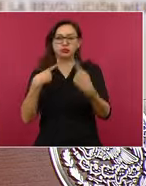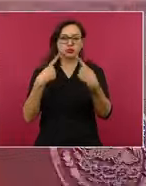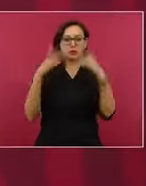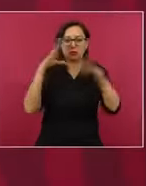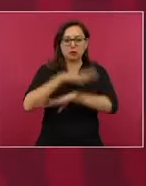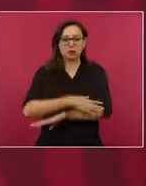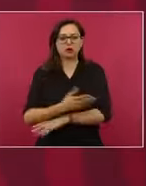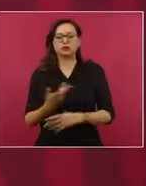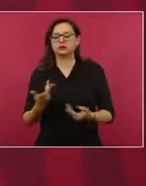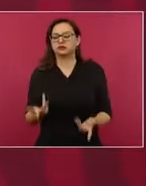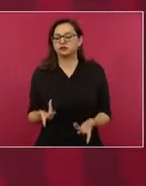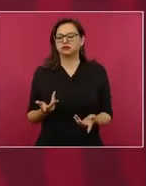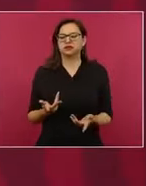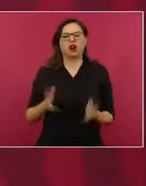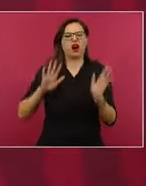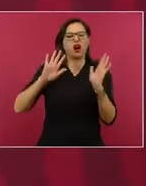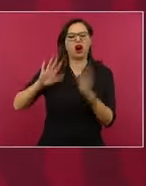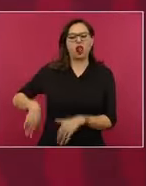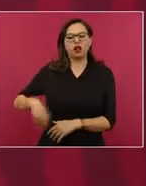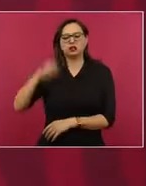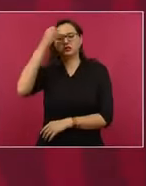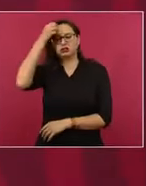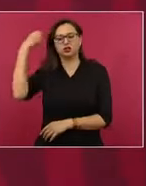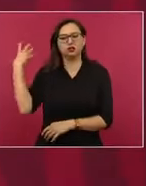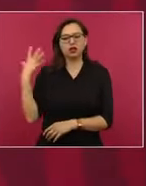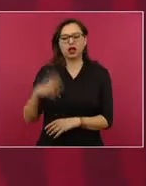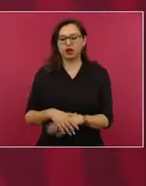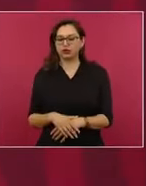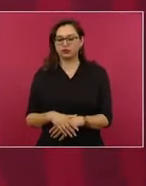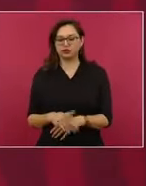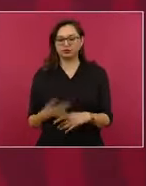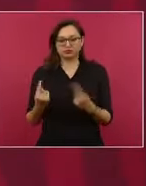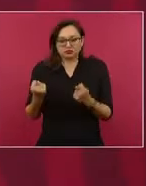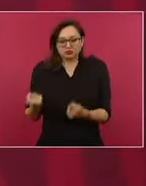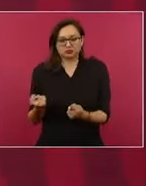Entonces, les cuesta trabajo hasta a los internacionalistas